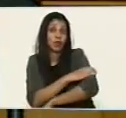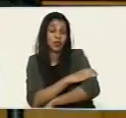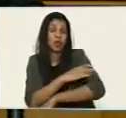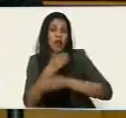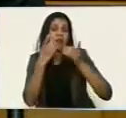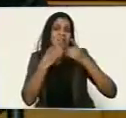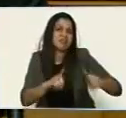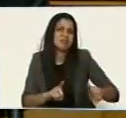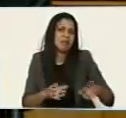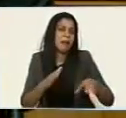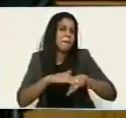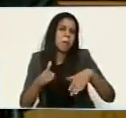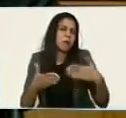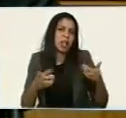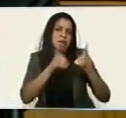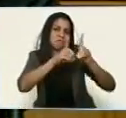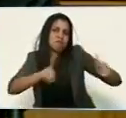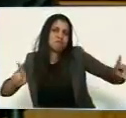por